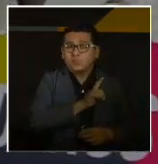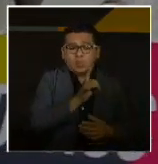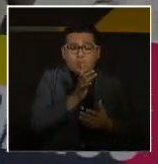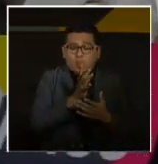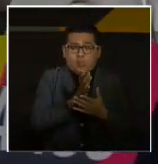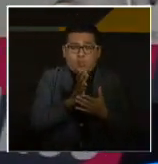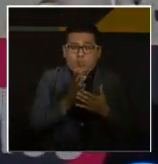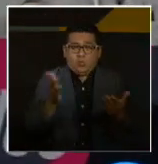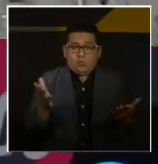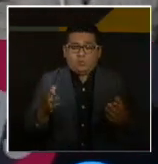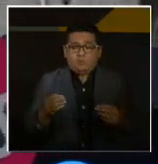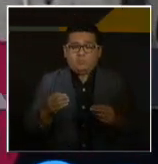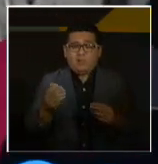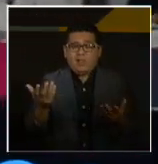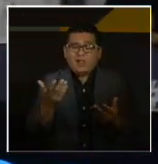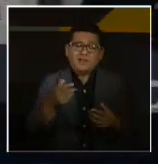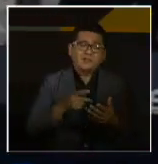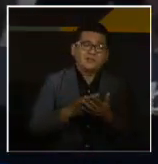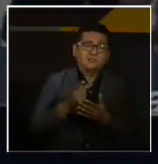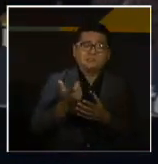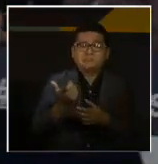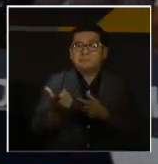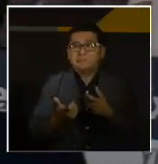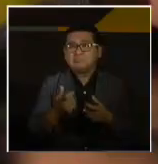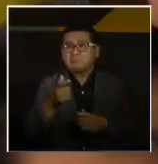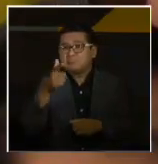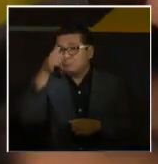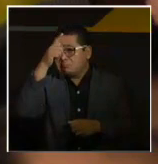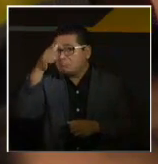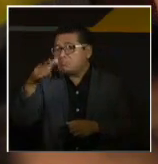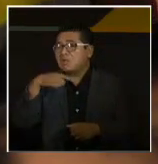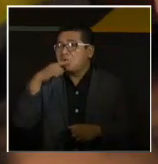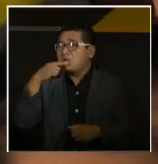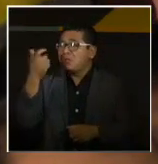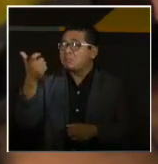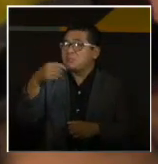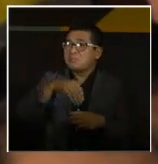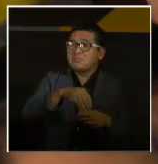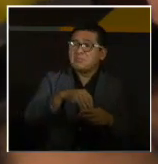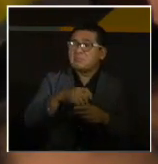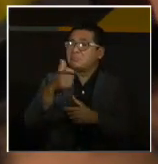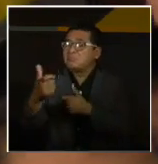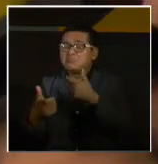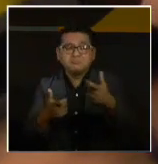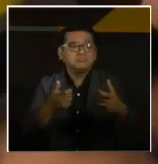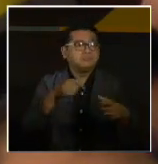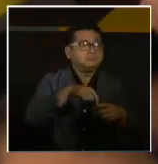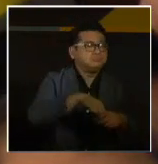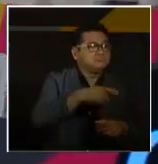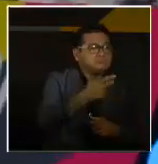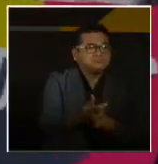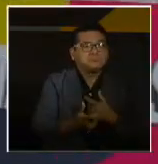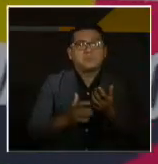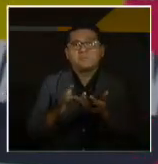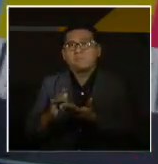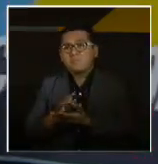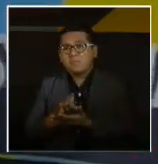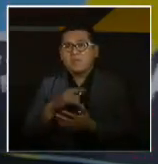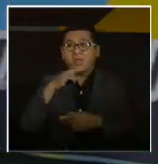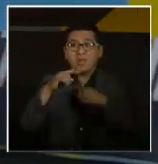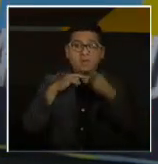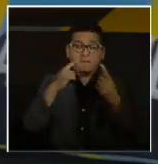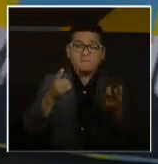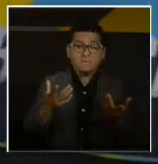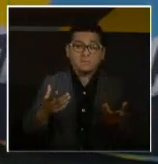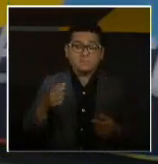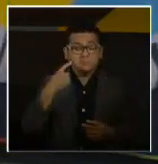simplemente estar aplicando fondos. Si tú te das cuenta, todos hablan de fondos. Vamos a aplicar fondos, vamos a darles fondos, vamos a darle apoyo. Al final de